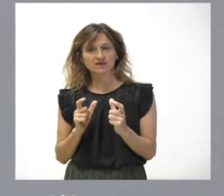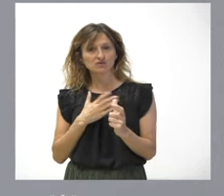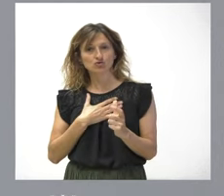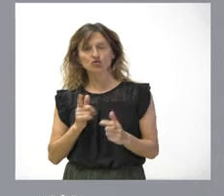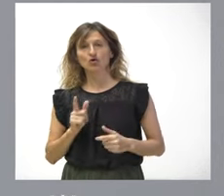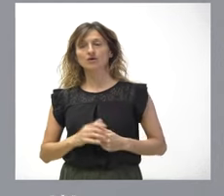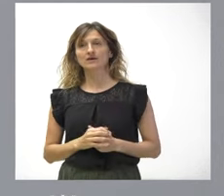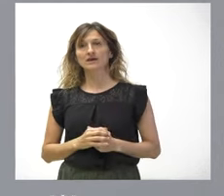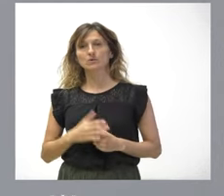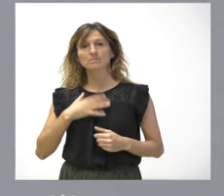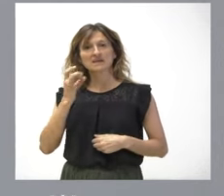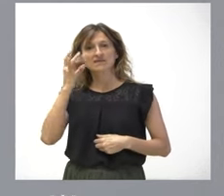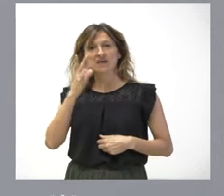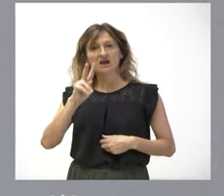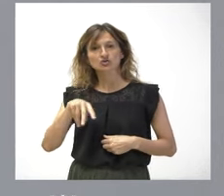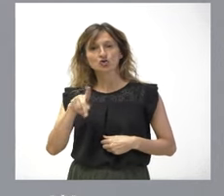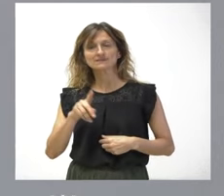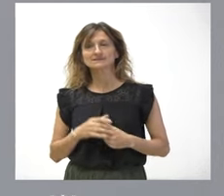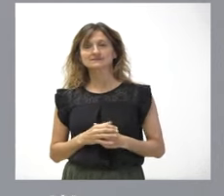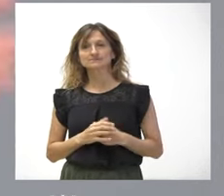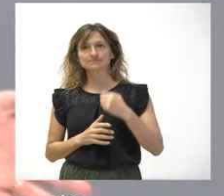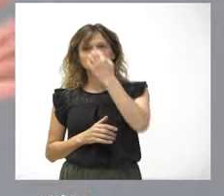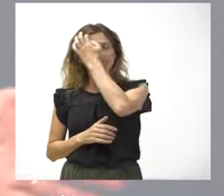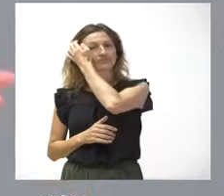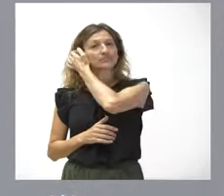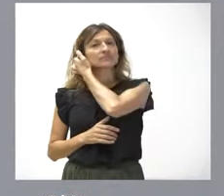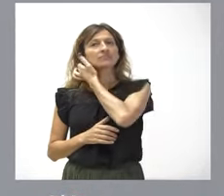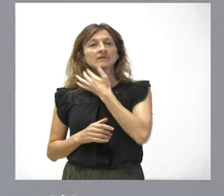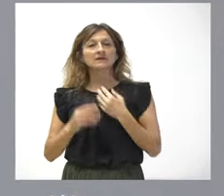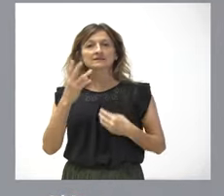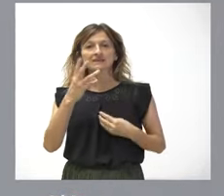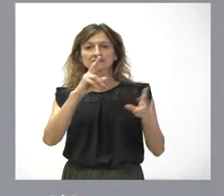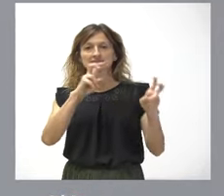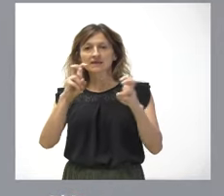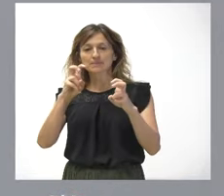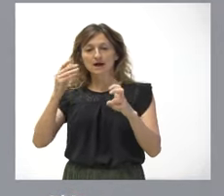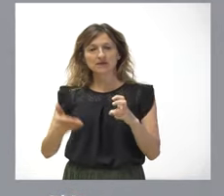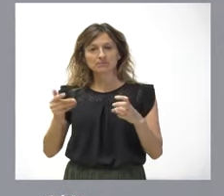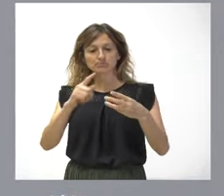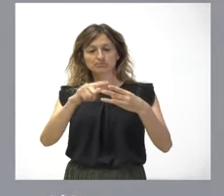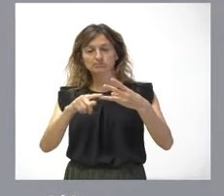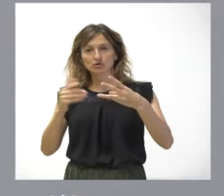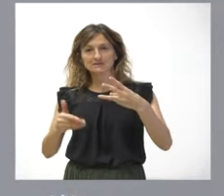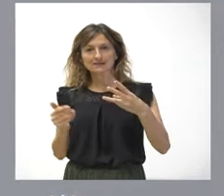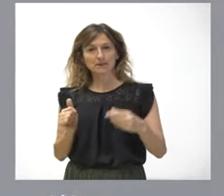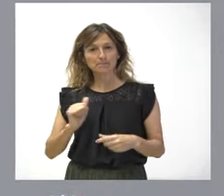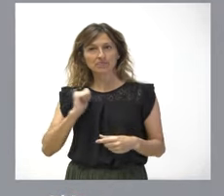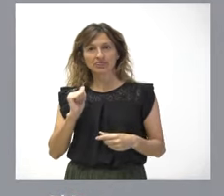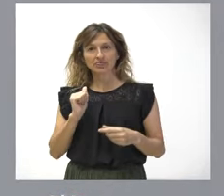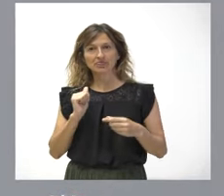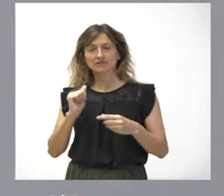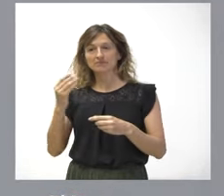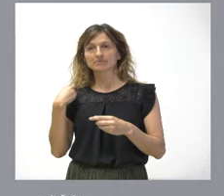y no estamos hablando de esa posición sí son tres asuntos muy importantes no es casualidad que en sus preguntas se han salido los